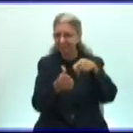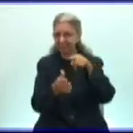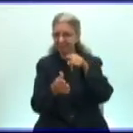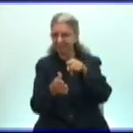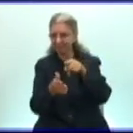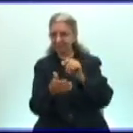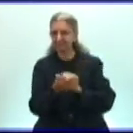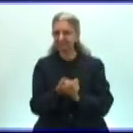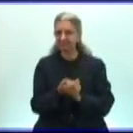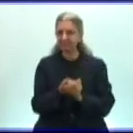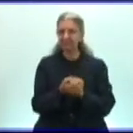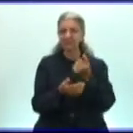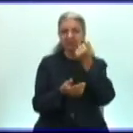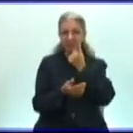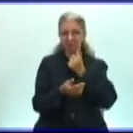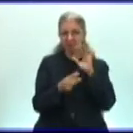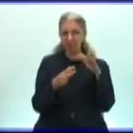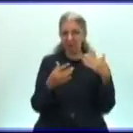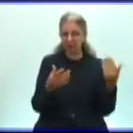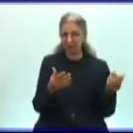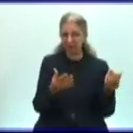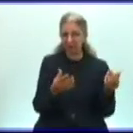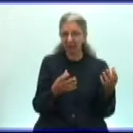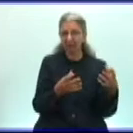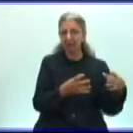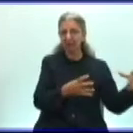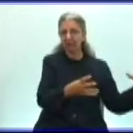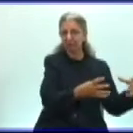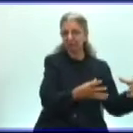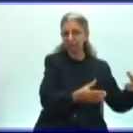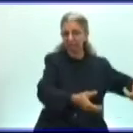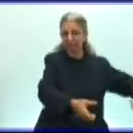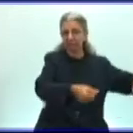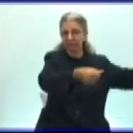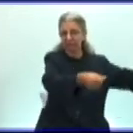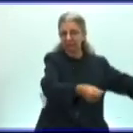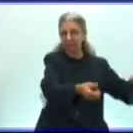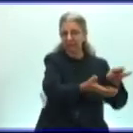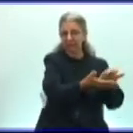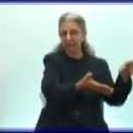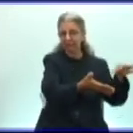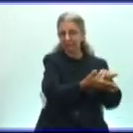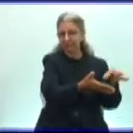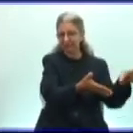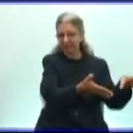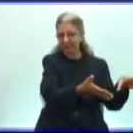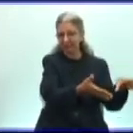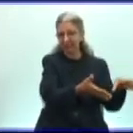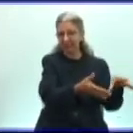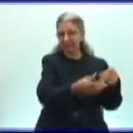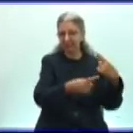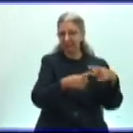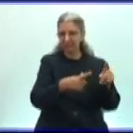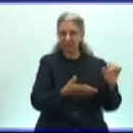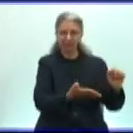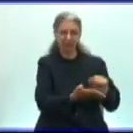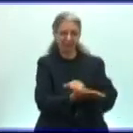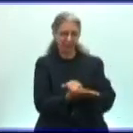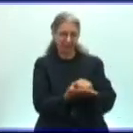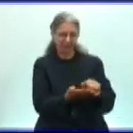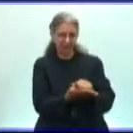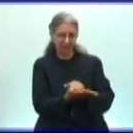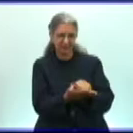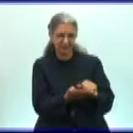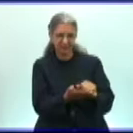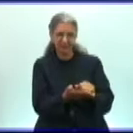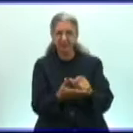metro contador. Pero también tenemos ollas arroceras y ollas reina. También tenemos la plancha eléctrica y